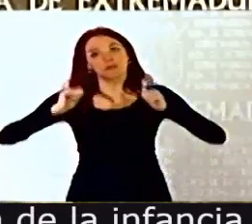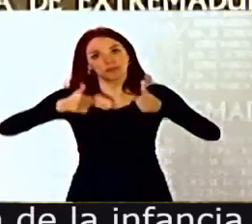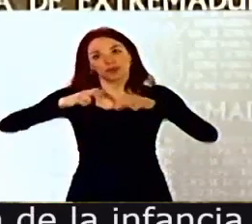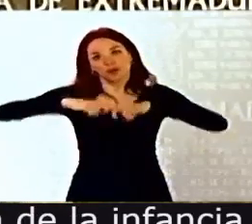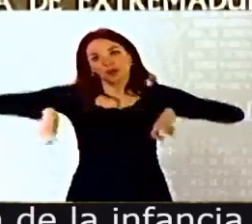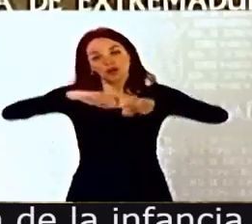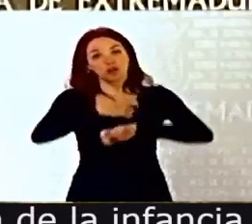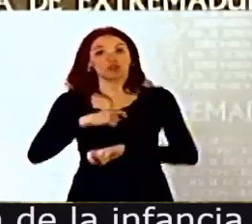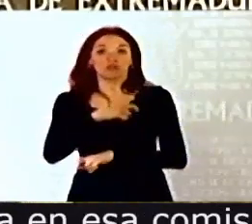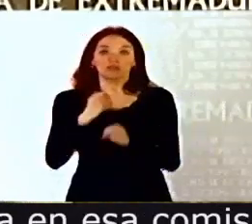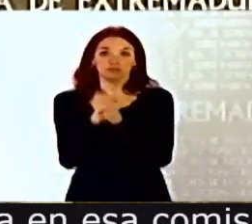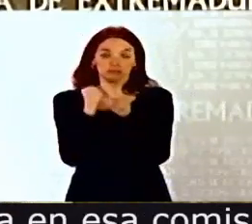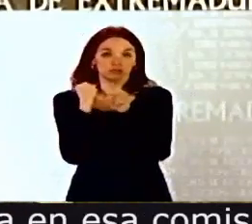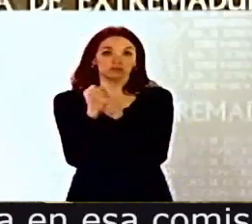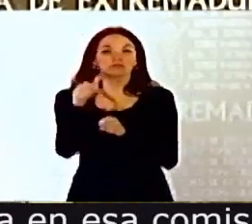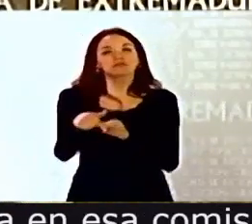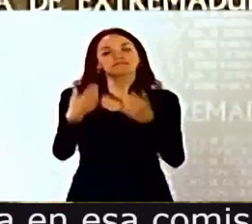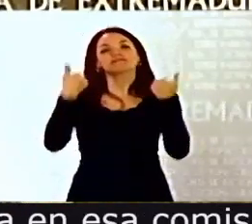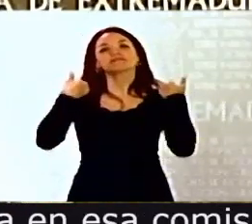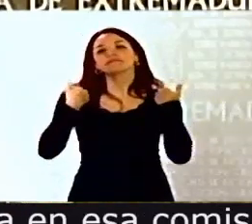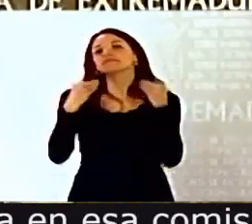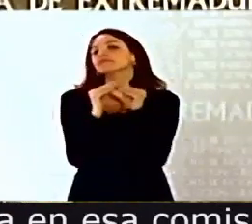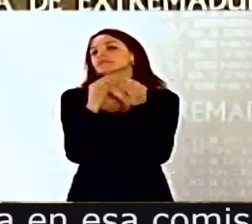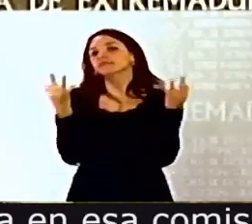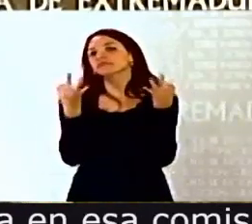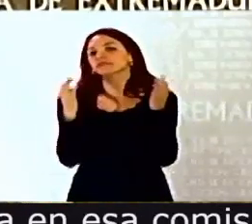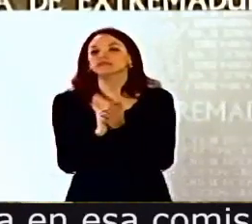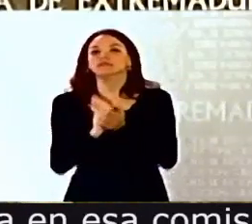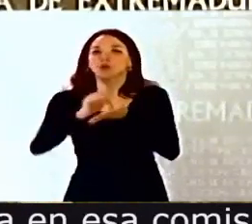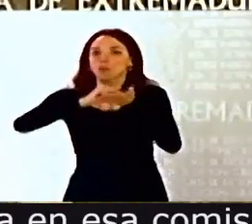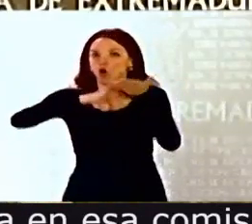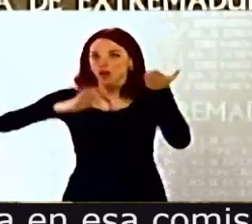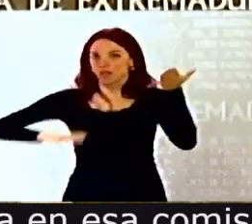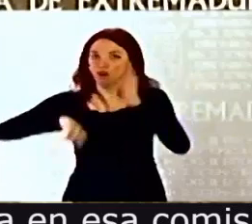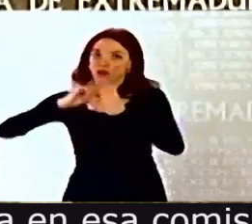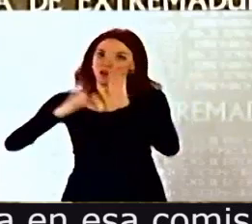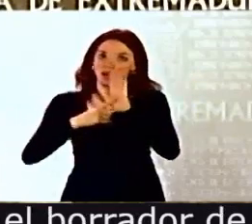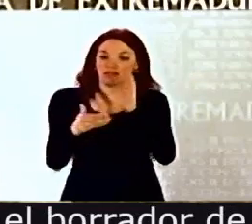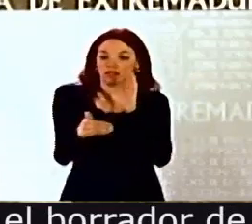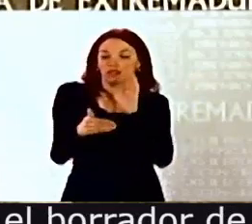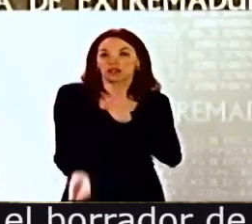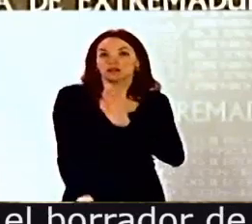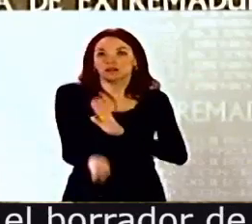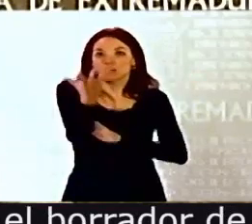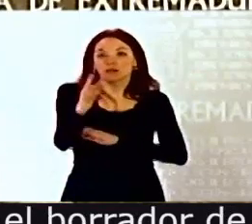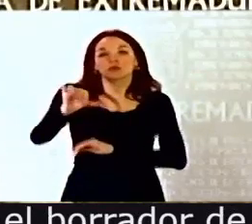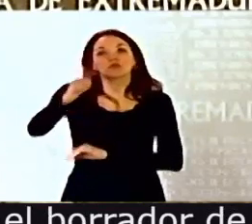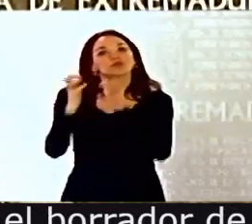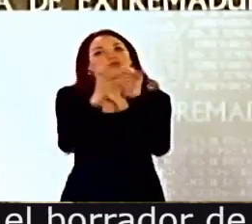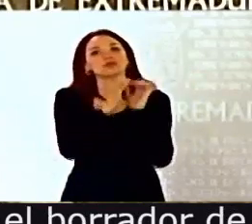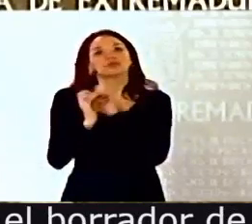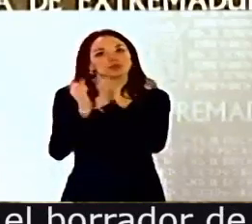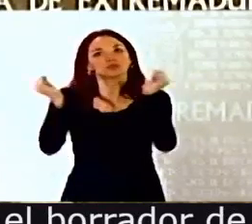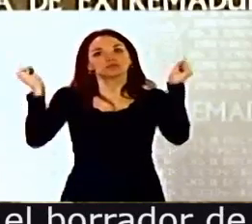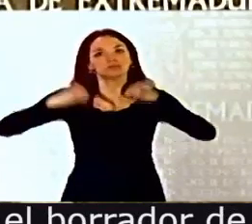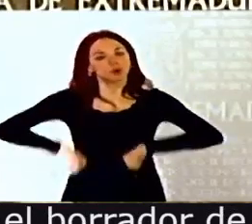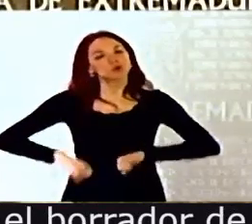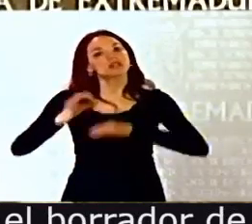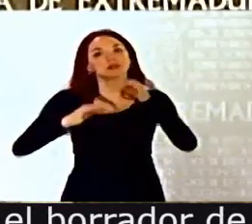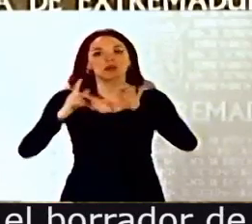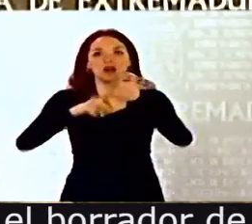que tuvo la tarea de elaborar el que fue el borrador de esta ley. Una ley que tuvo luego su aprobación por unanimidad en la Asamblea de